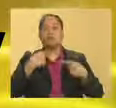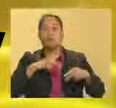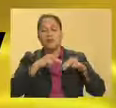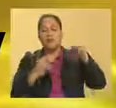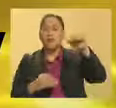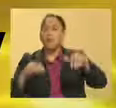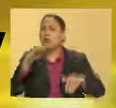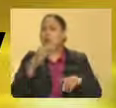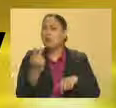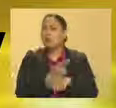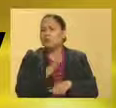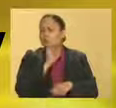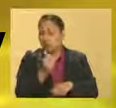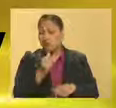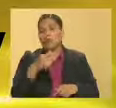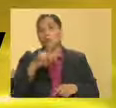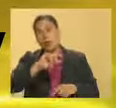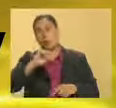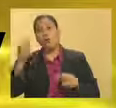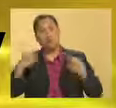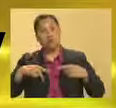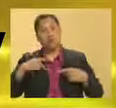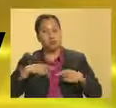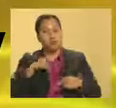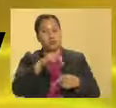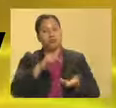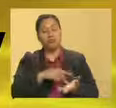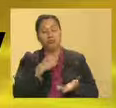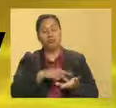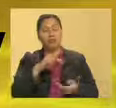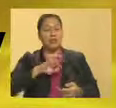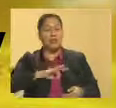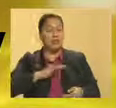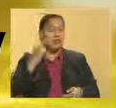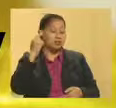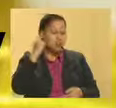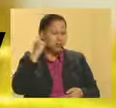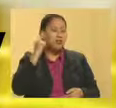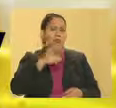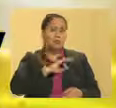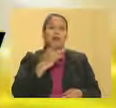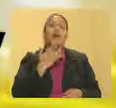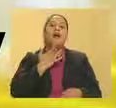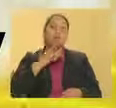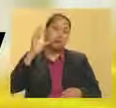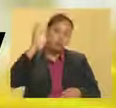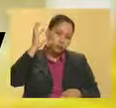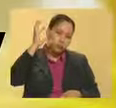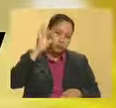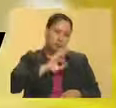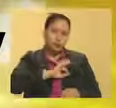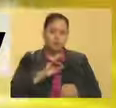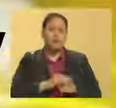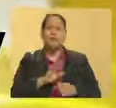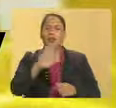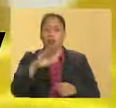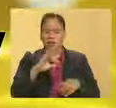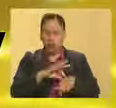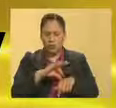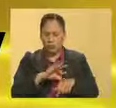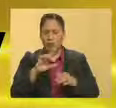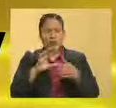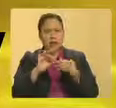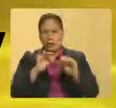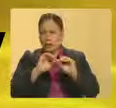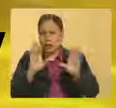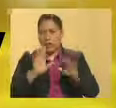nunca le pasa nada, pero las personas que sí lo presentan frecuentemente se pueden poner estas gotitas. Oiga, Doc, para ser un poquito más específico y en